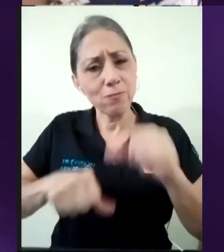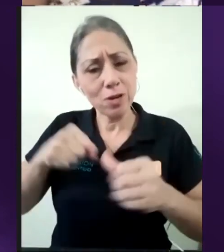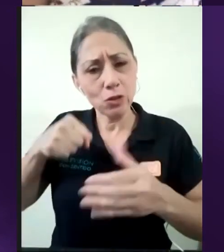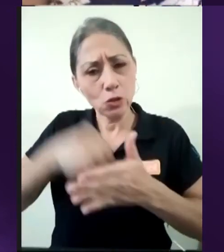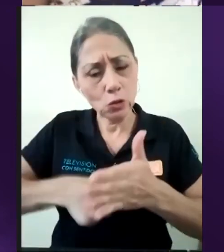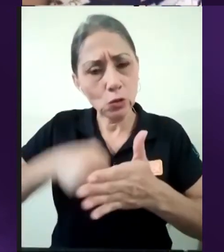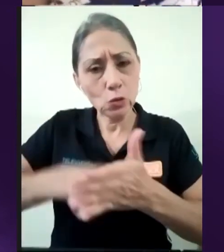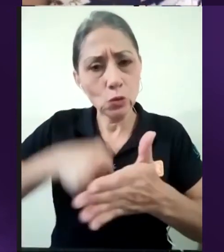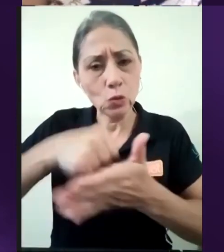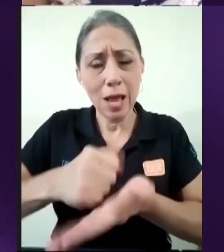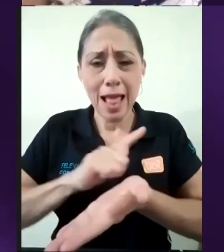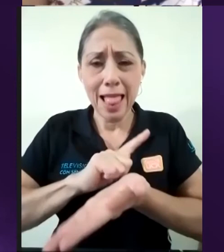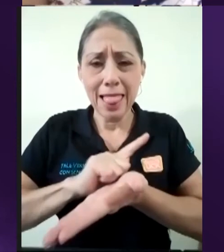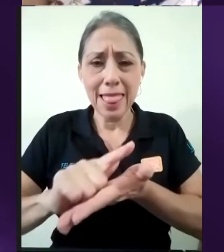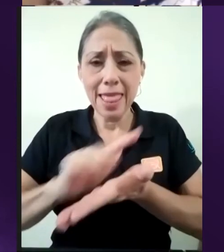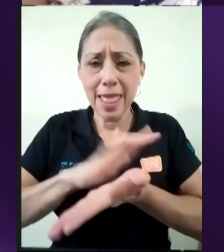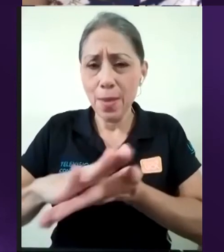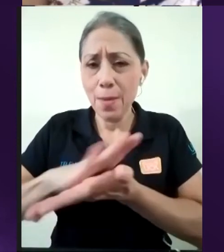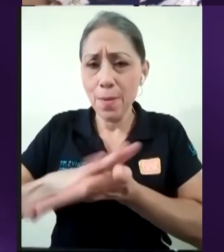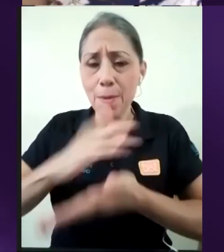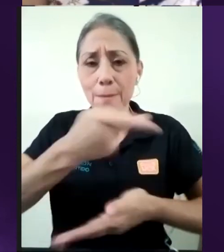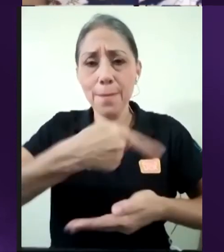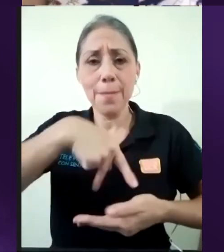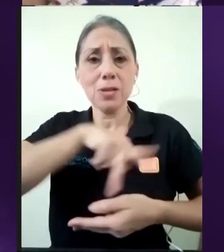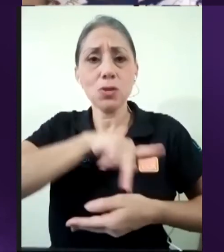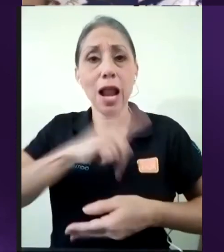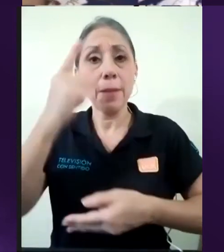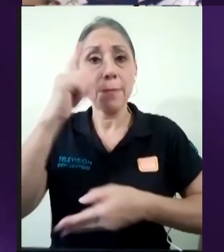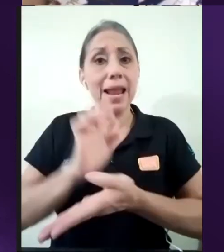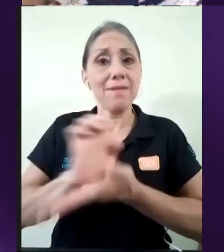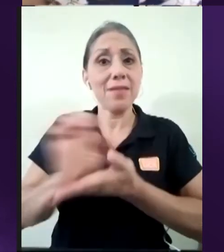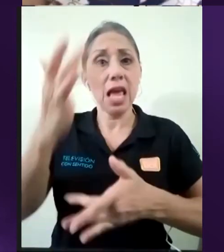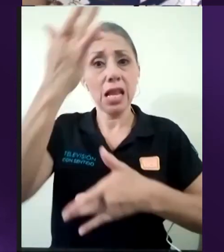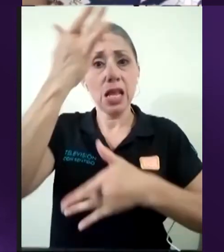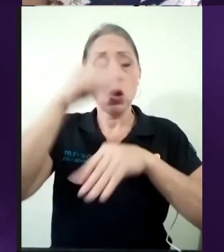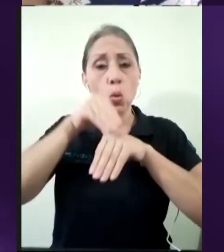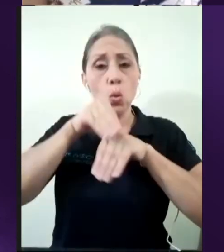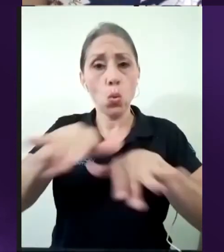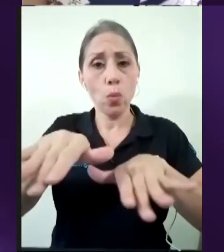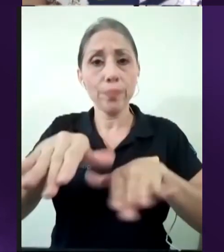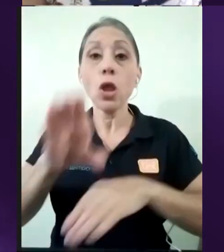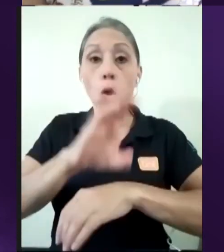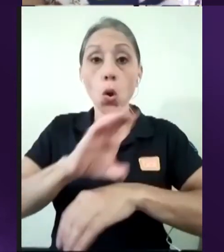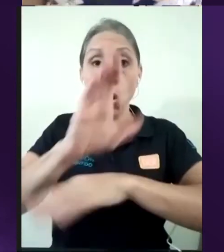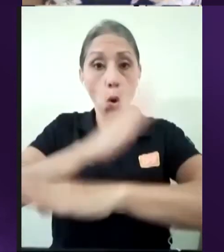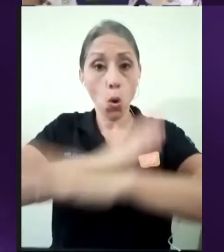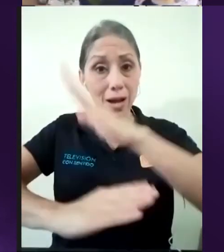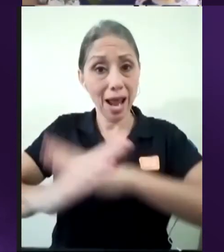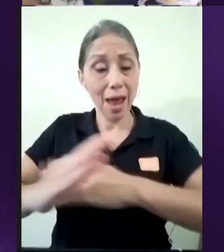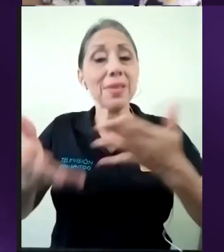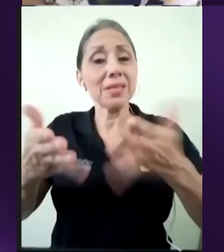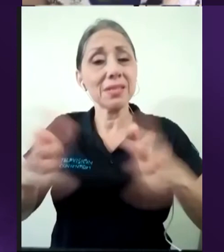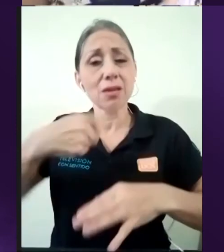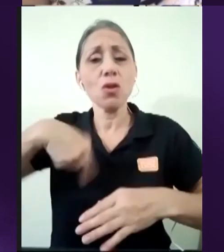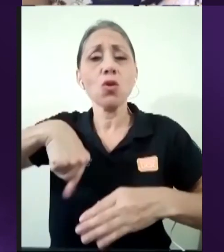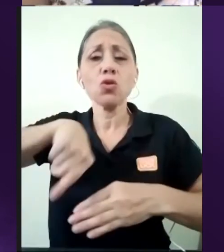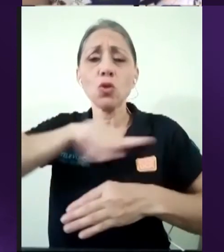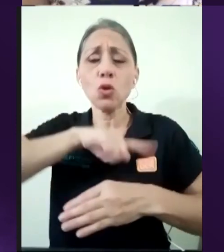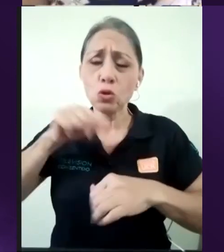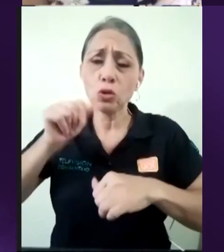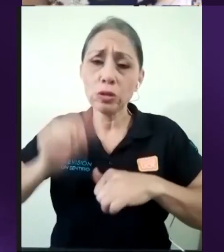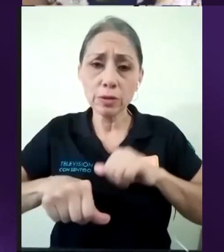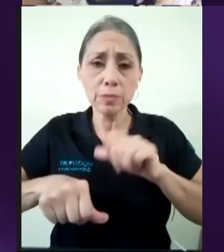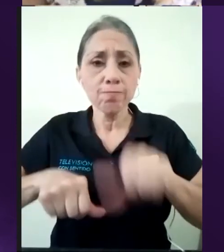personal para evitar contagios. Decirles que desde CONADIS estamos haciendo el mayor